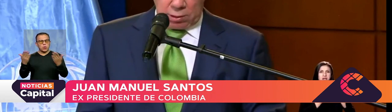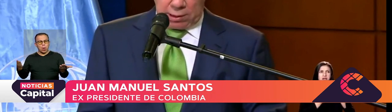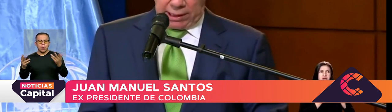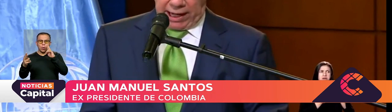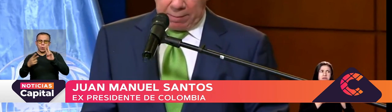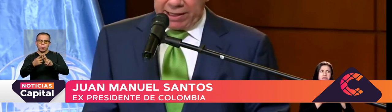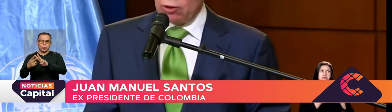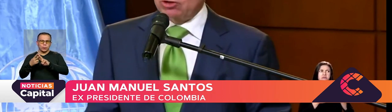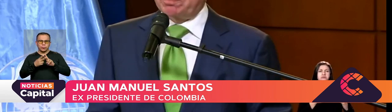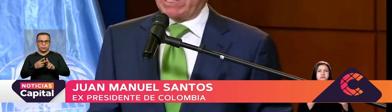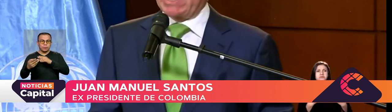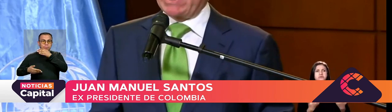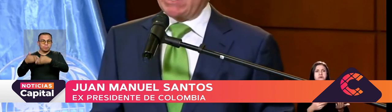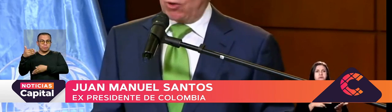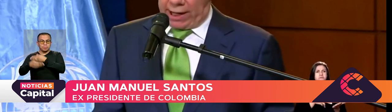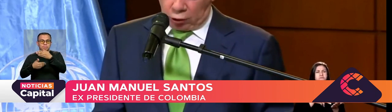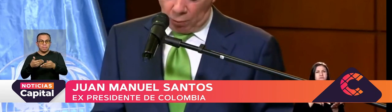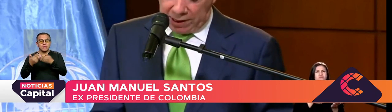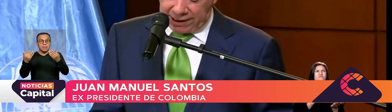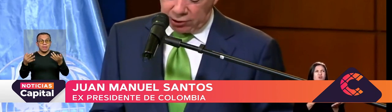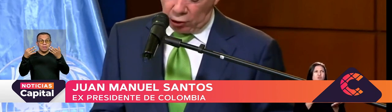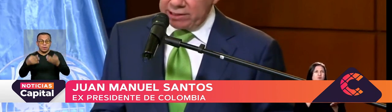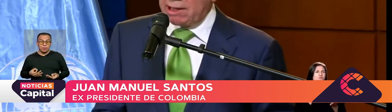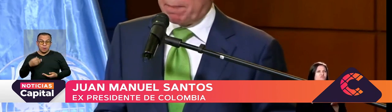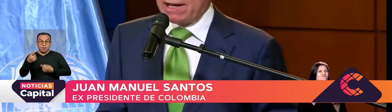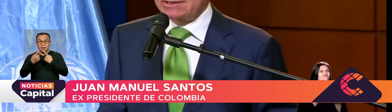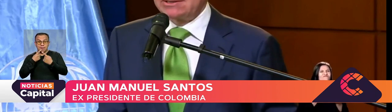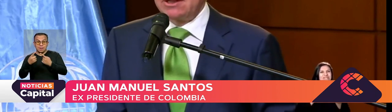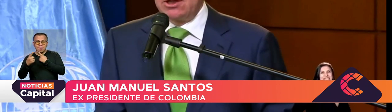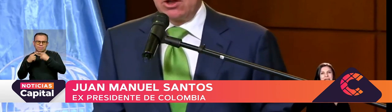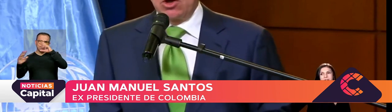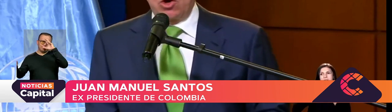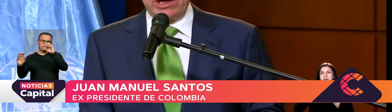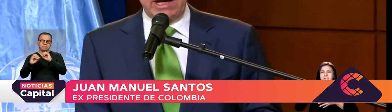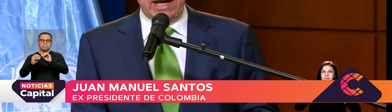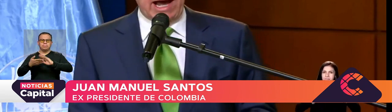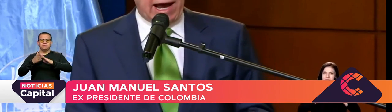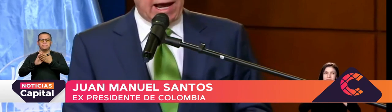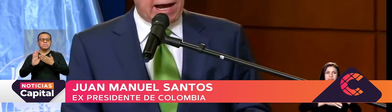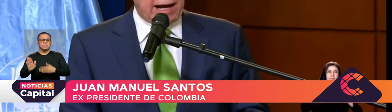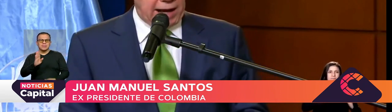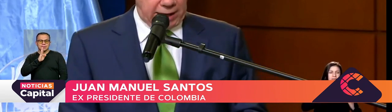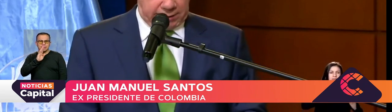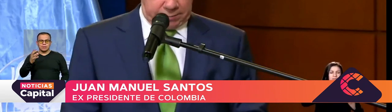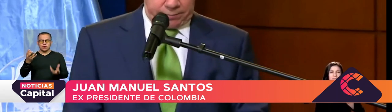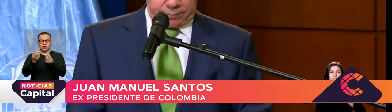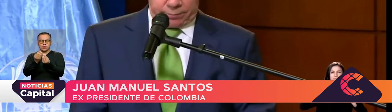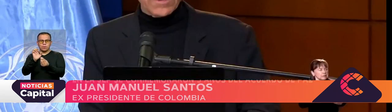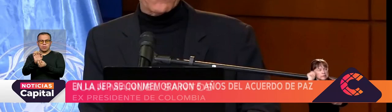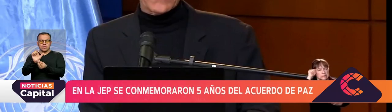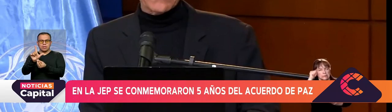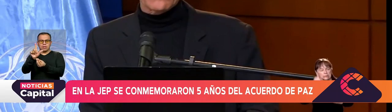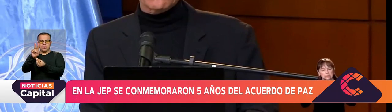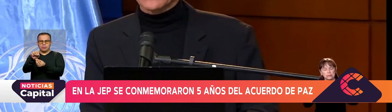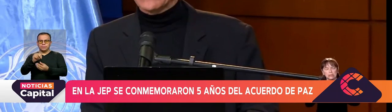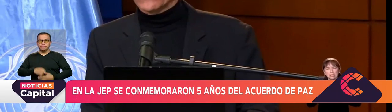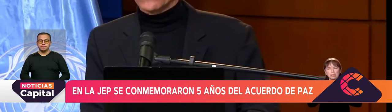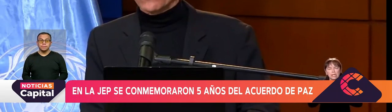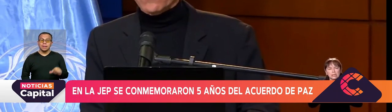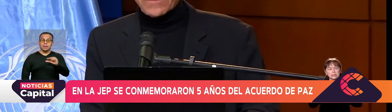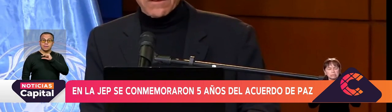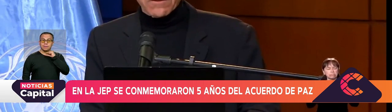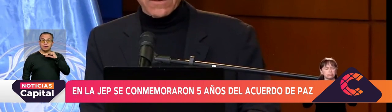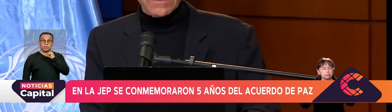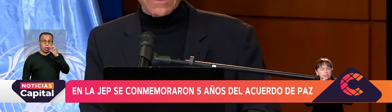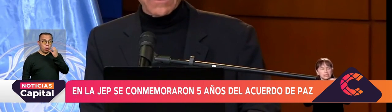explorando caminos para reanudar conversaciones de paz con el ELN. El sacerdote Francisco